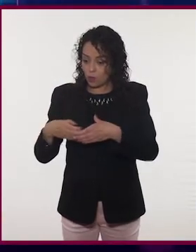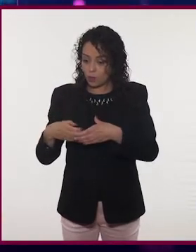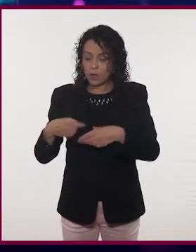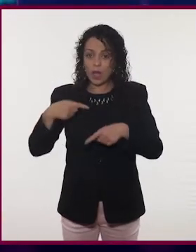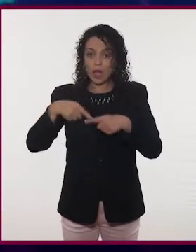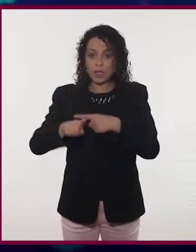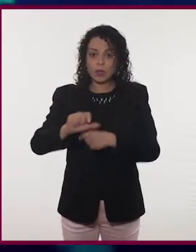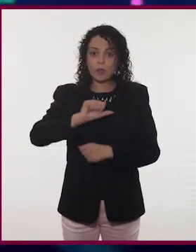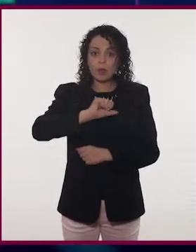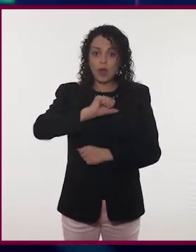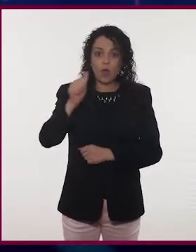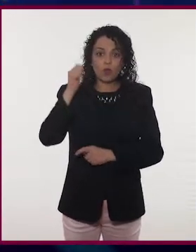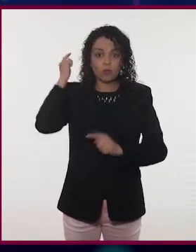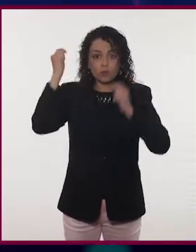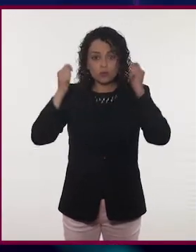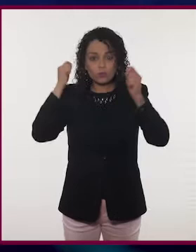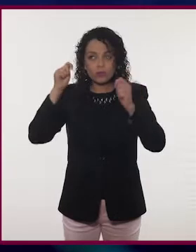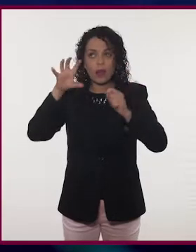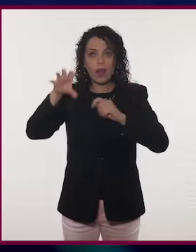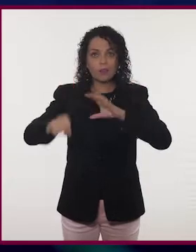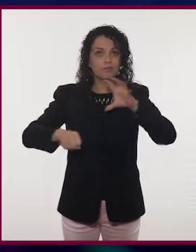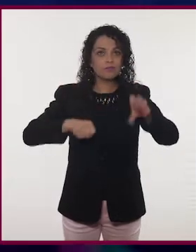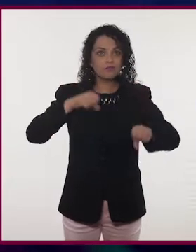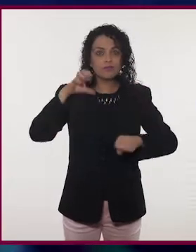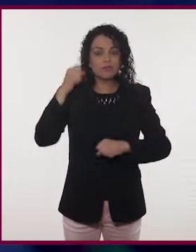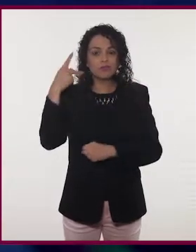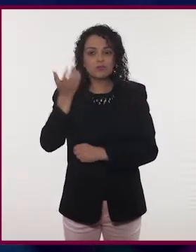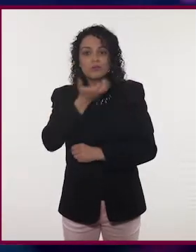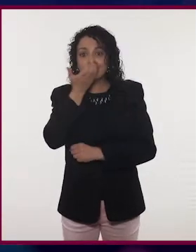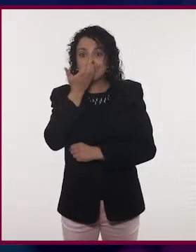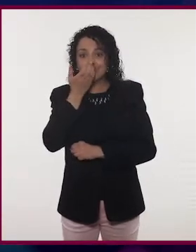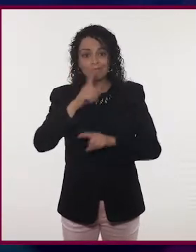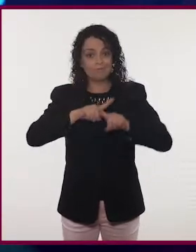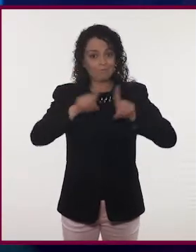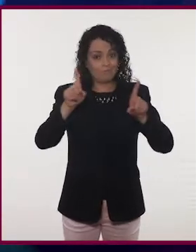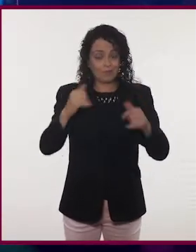de la cultura de los turistas. Entonces, los jóvenes